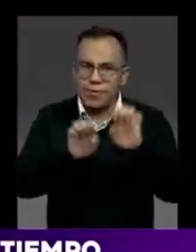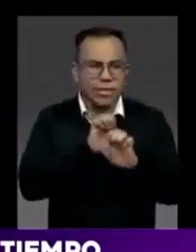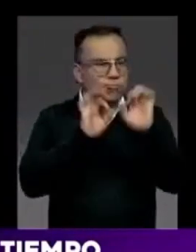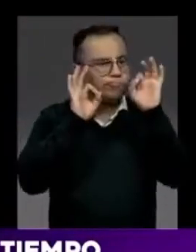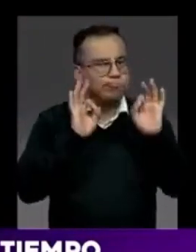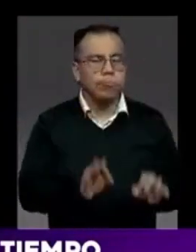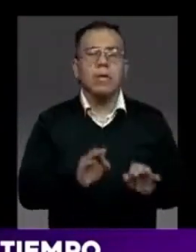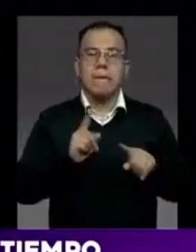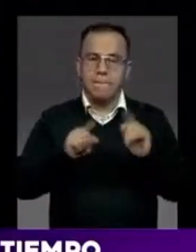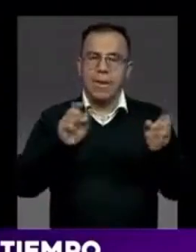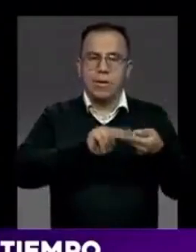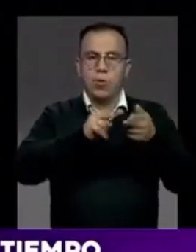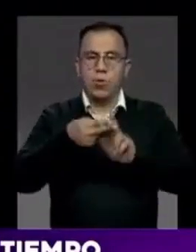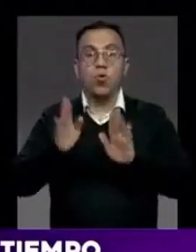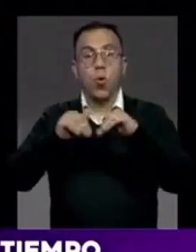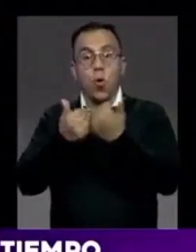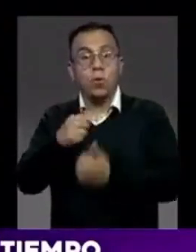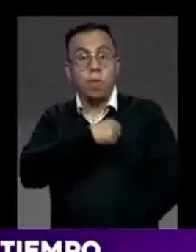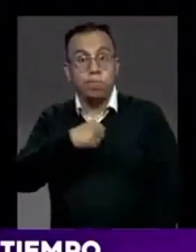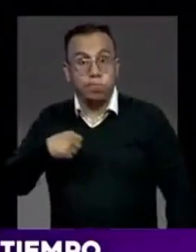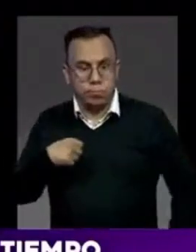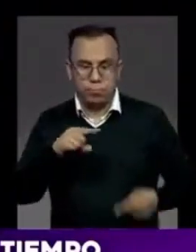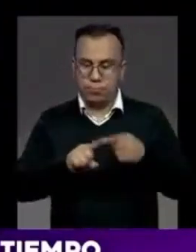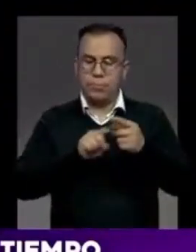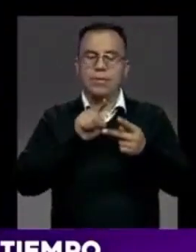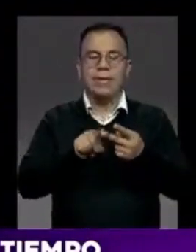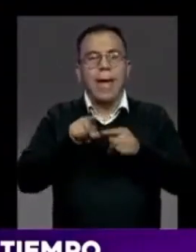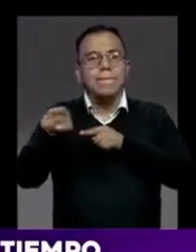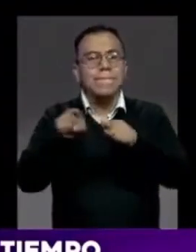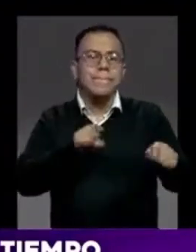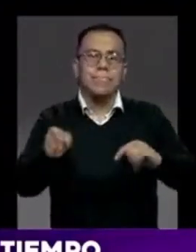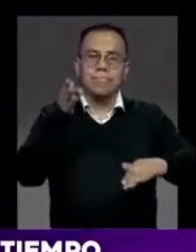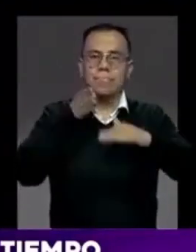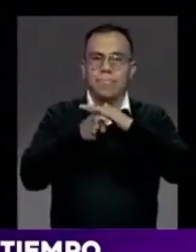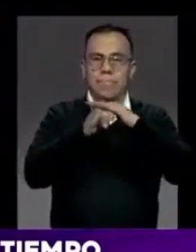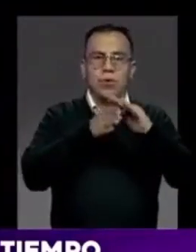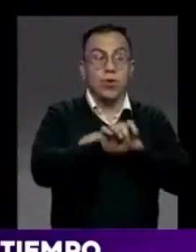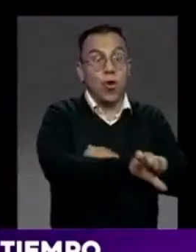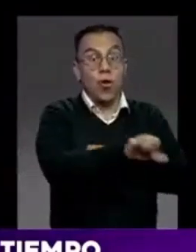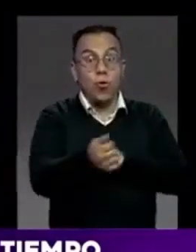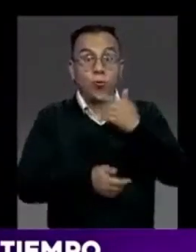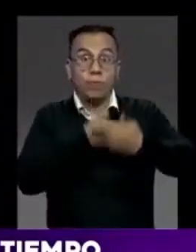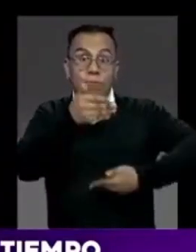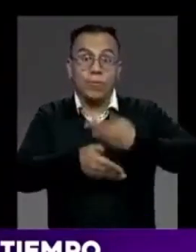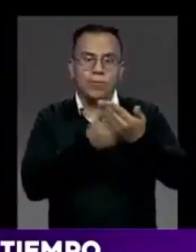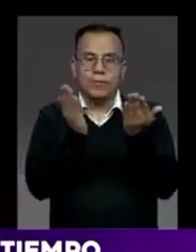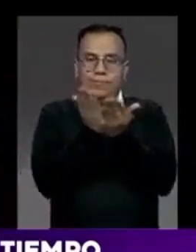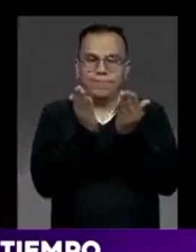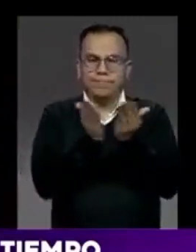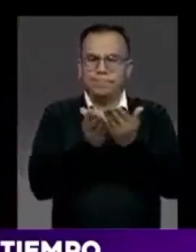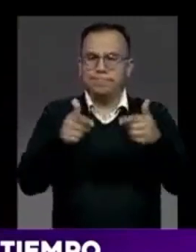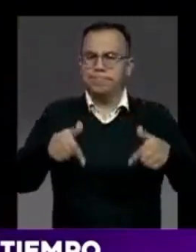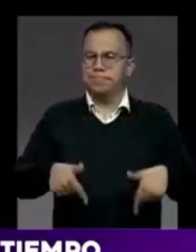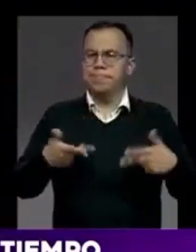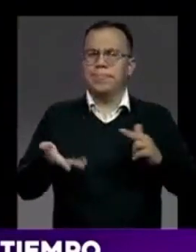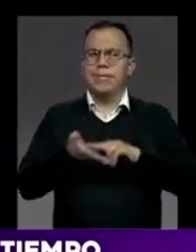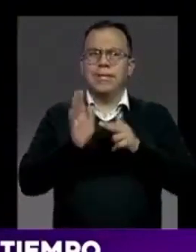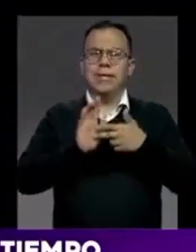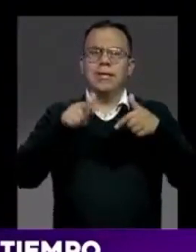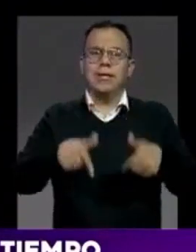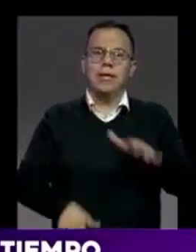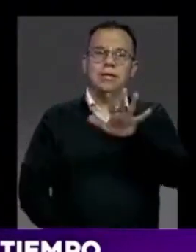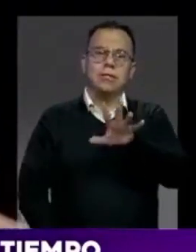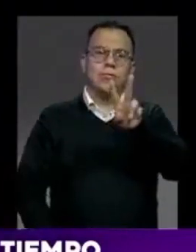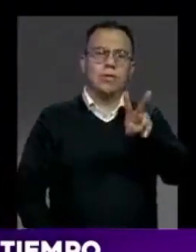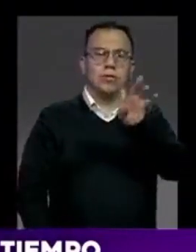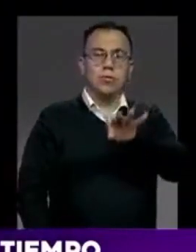pero también hay colegios privados pero también hay ya acceso a otras dinámicas de estudio jon nosotros ponemos que desarman el 52